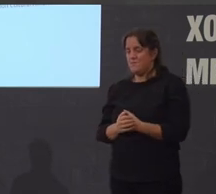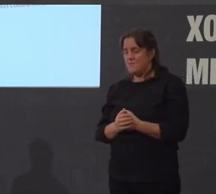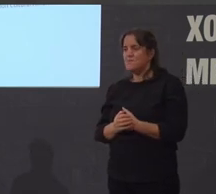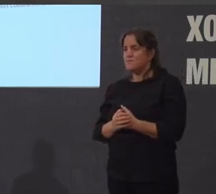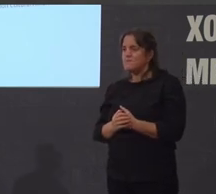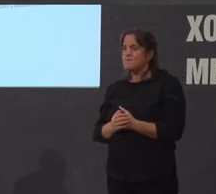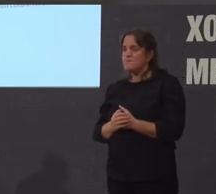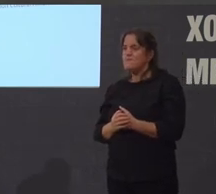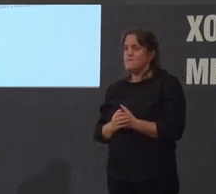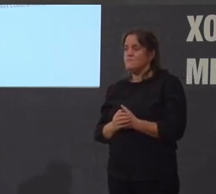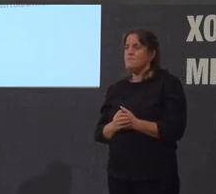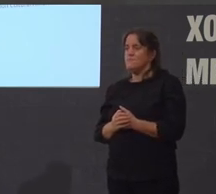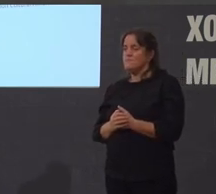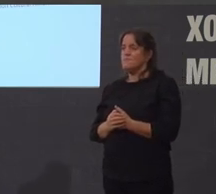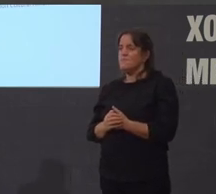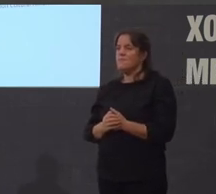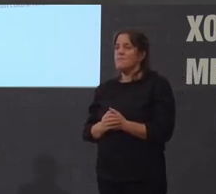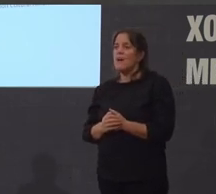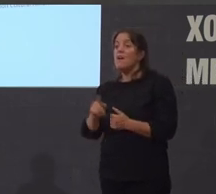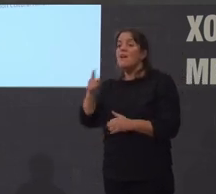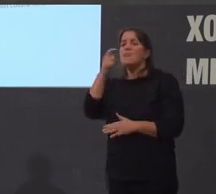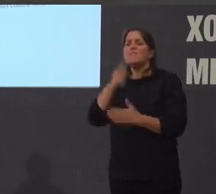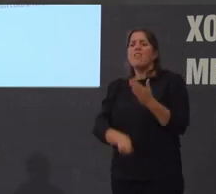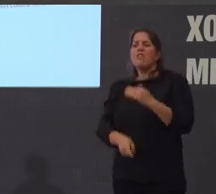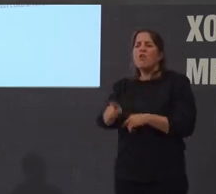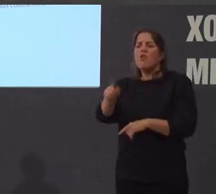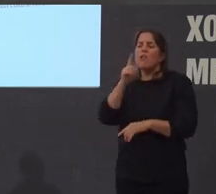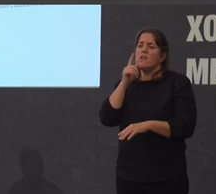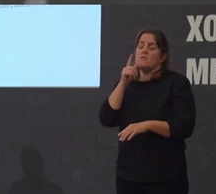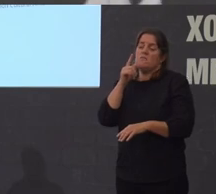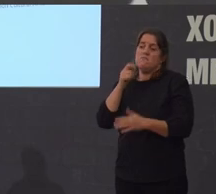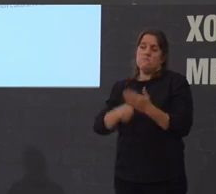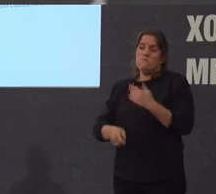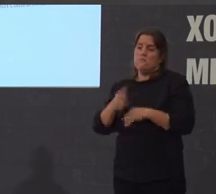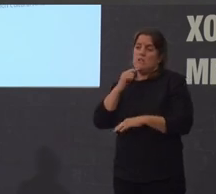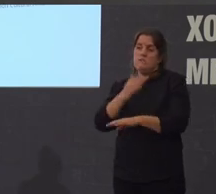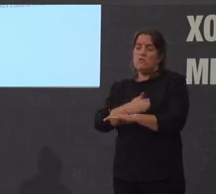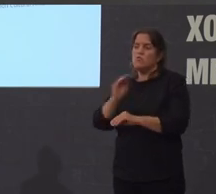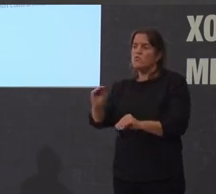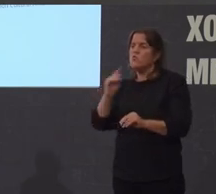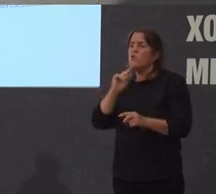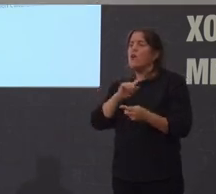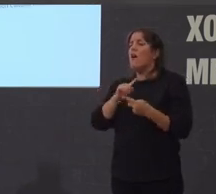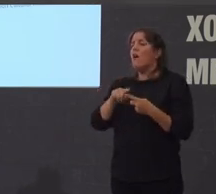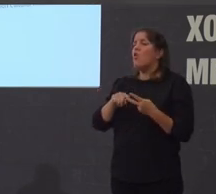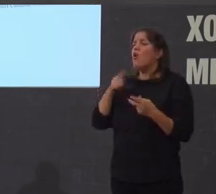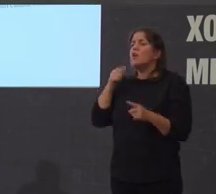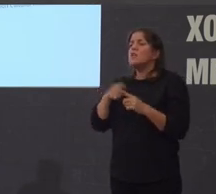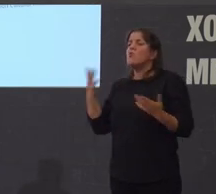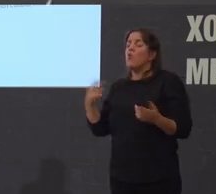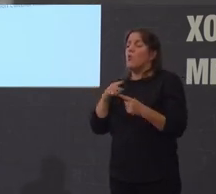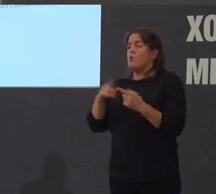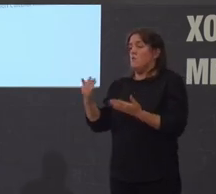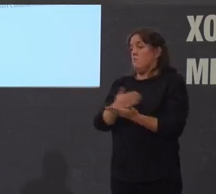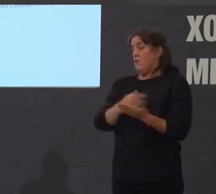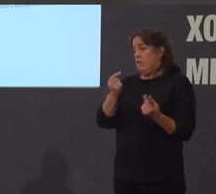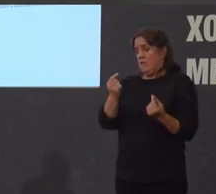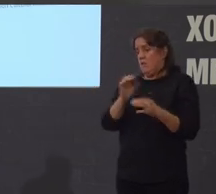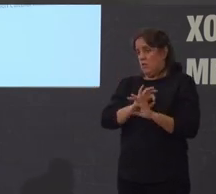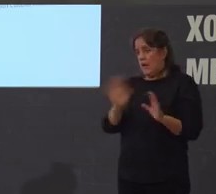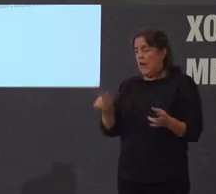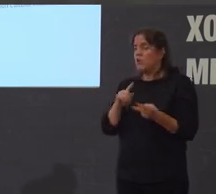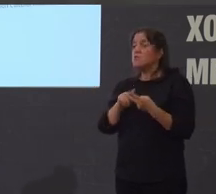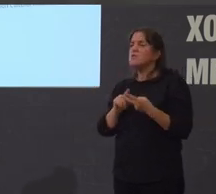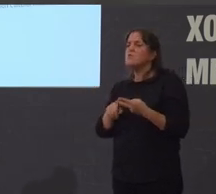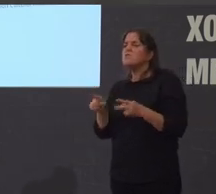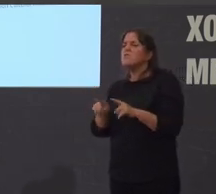estas sanciones tienen dos finalidades una de ellas era recaudar dinero evidentemente pero